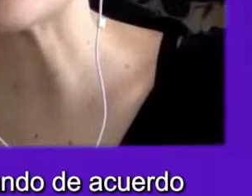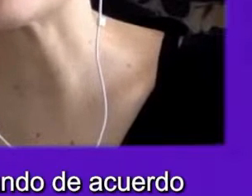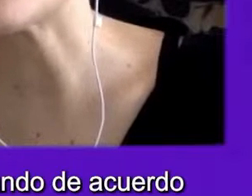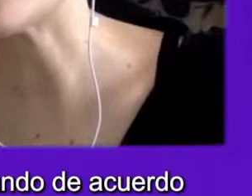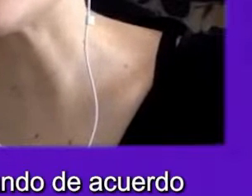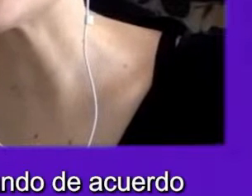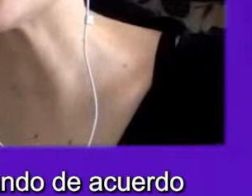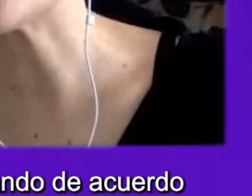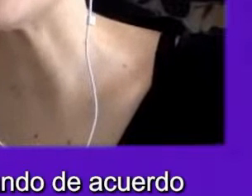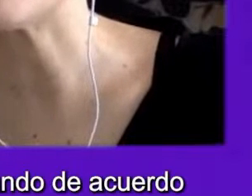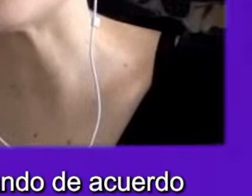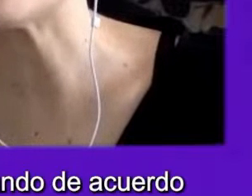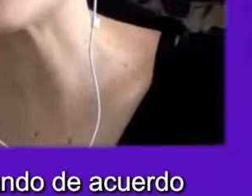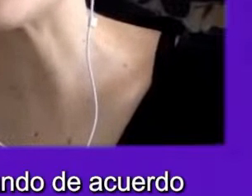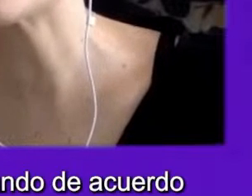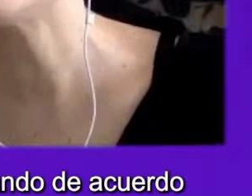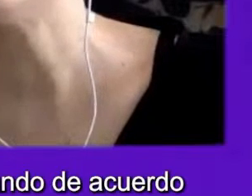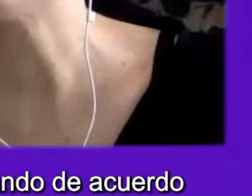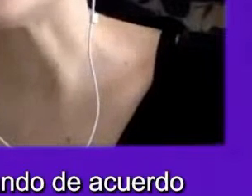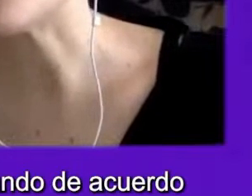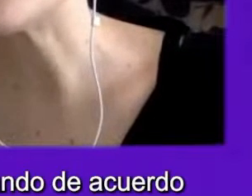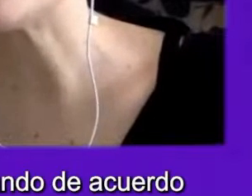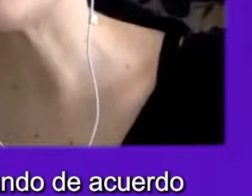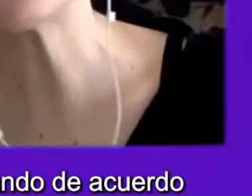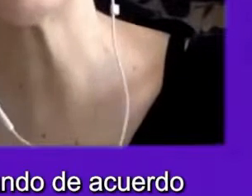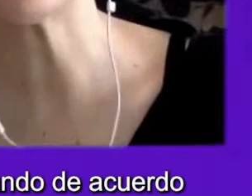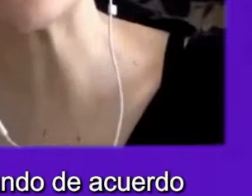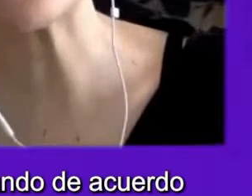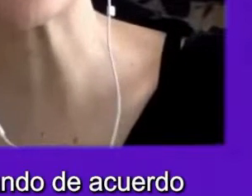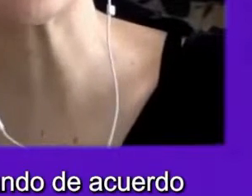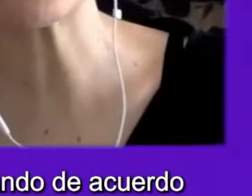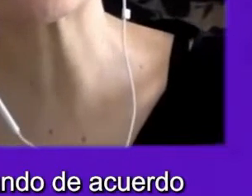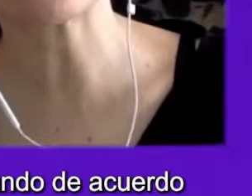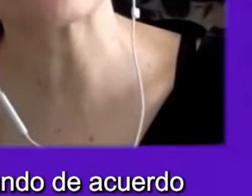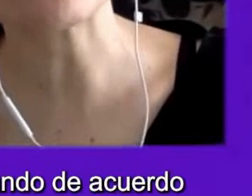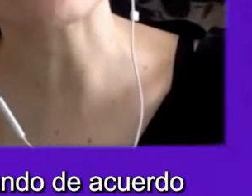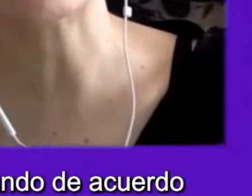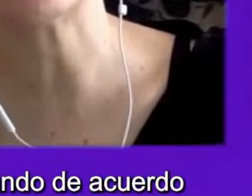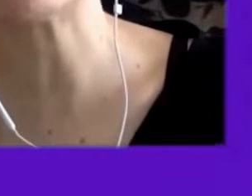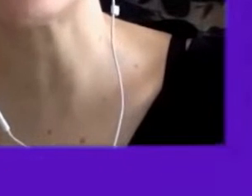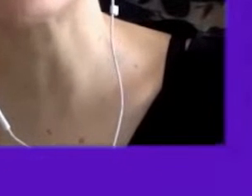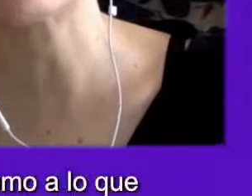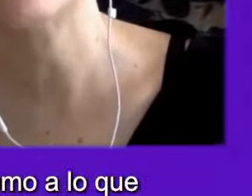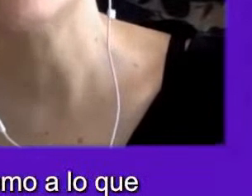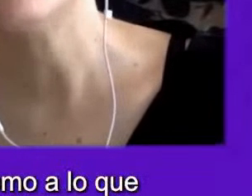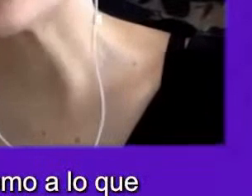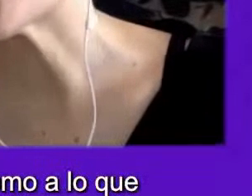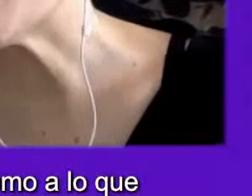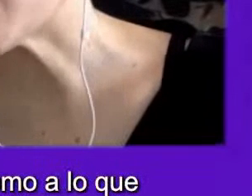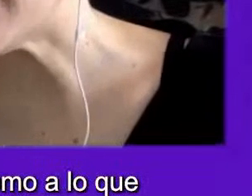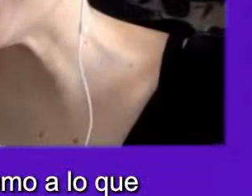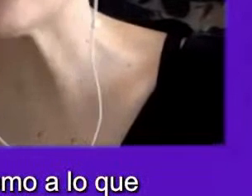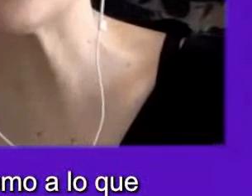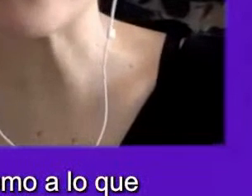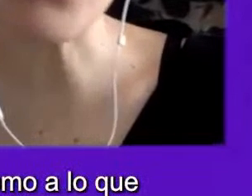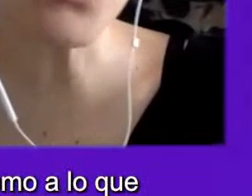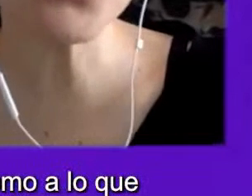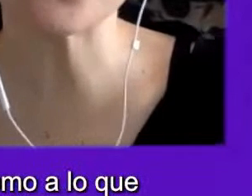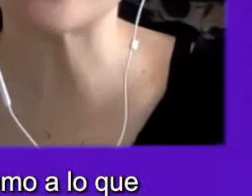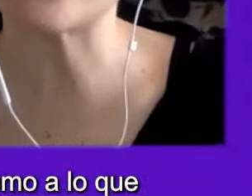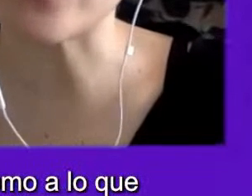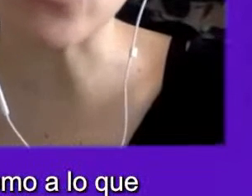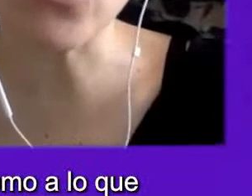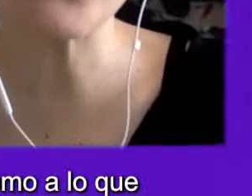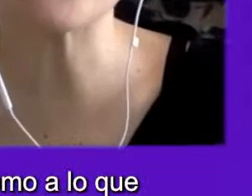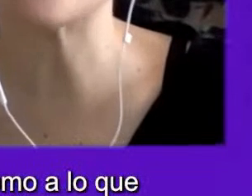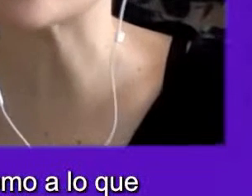y mi manera de ser o de pensar se va modificando de acuerdo a todas estas influencias. de acuerdo a lo que leo, a lo que